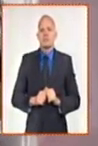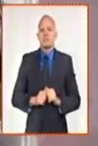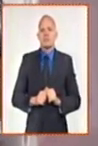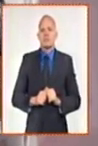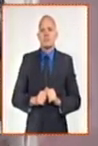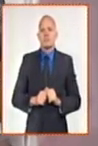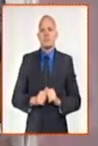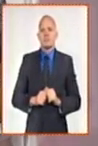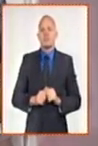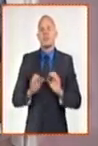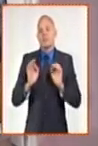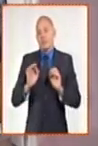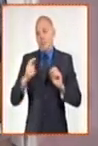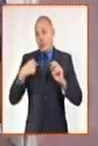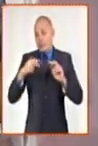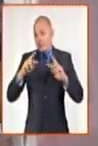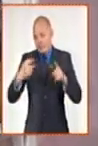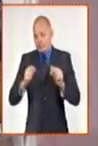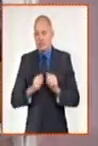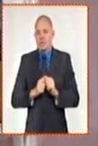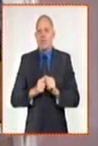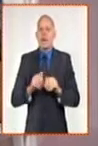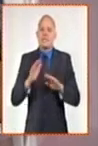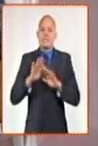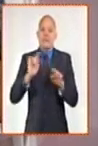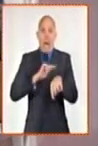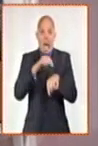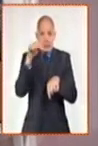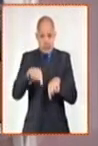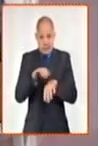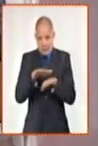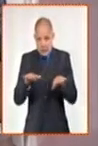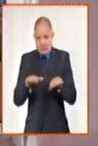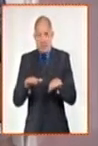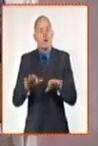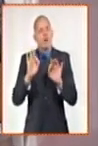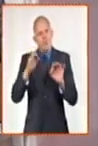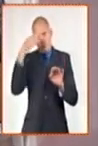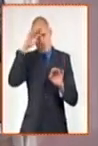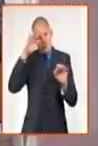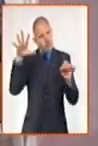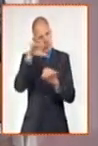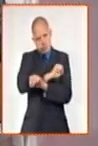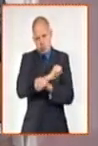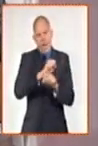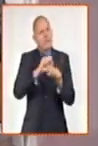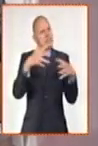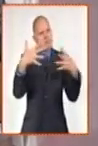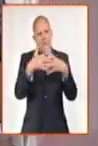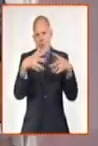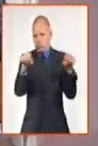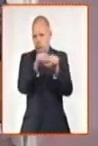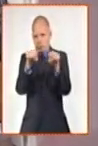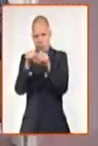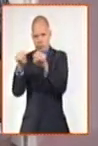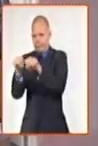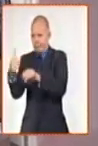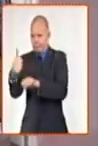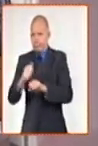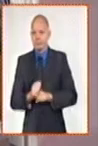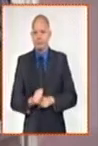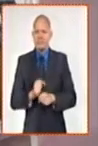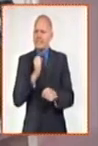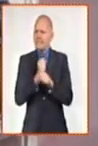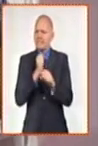unidades generadoras paulatinamente. Ya en estos momentos tenemos el sistema interconectado y trabajando de manera estable.